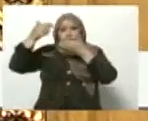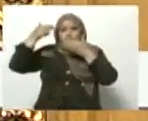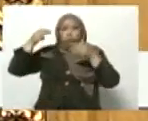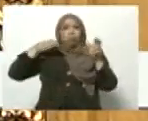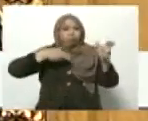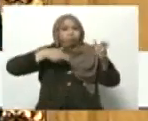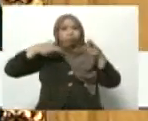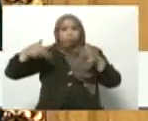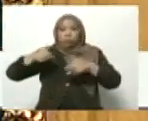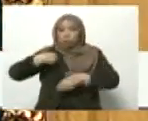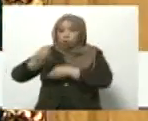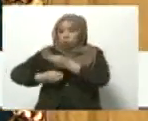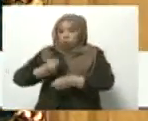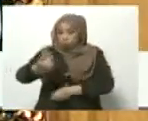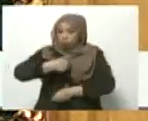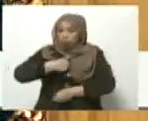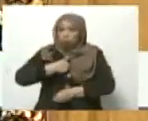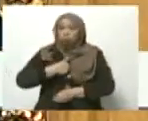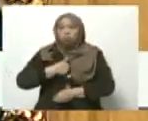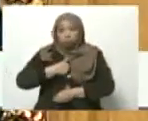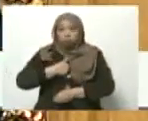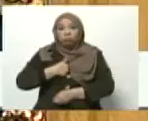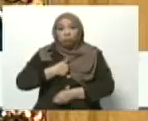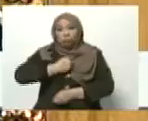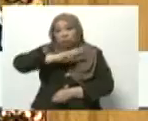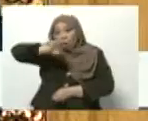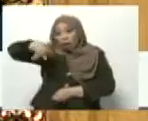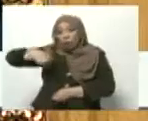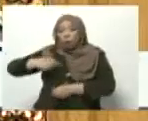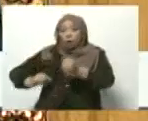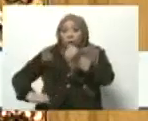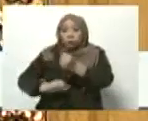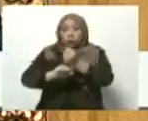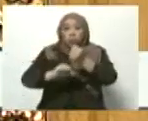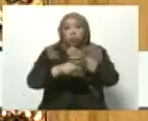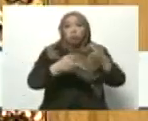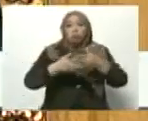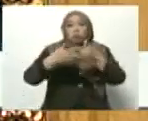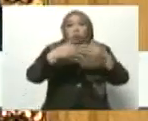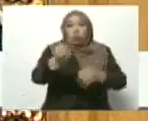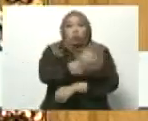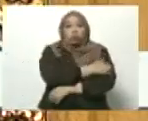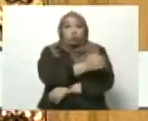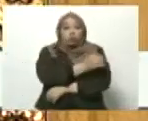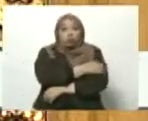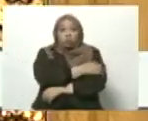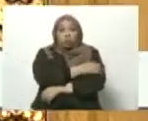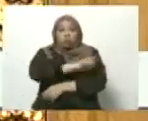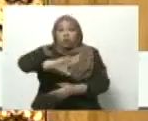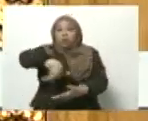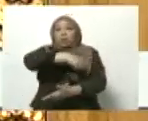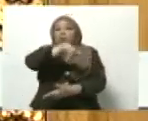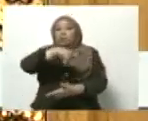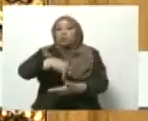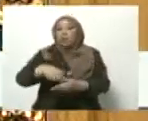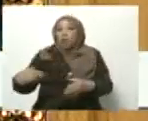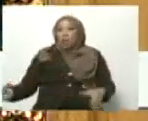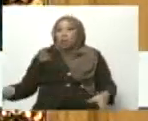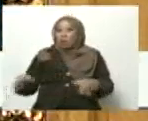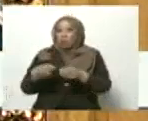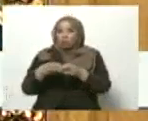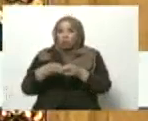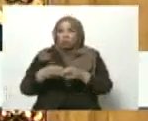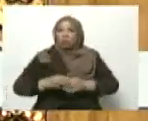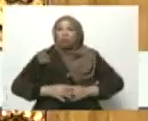a nosotros no lo hicieron. Con apoyo de la oposición nacional, porque el problema está en que el apagón